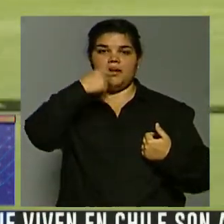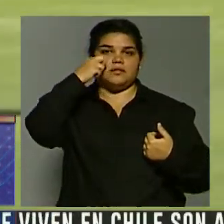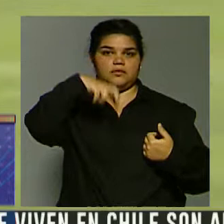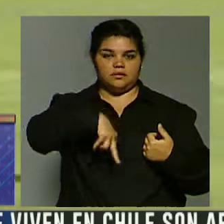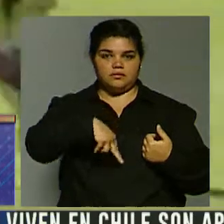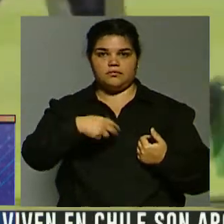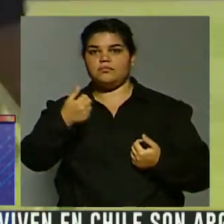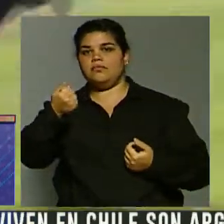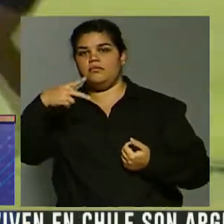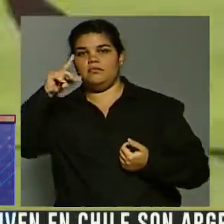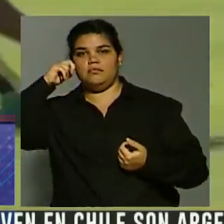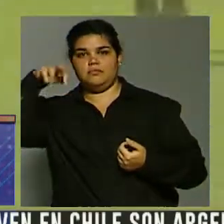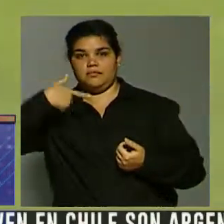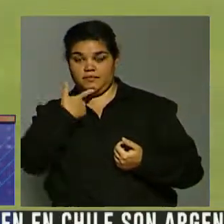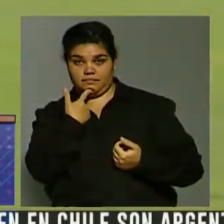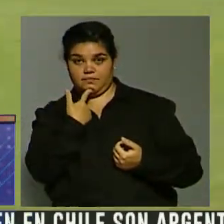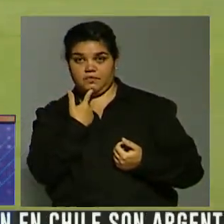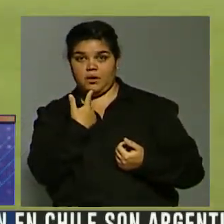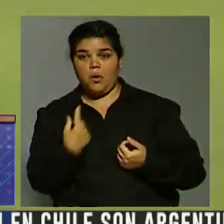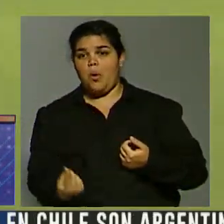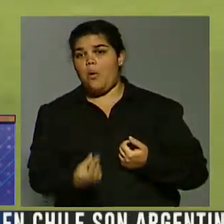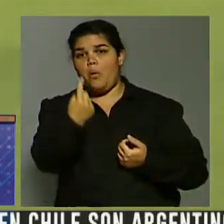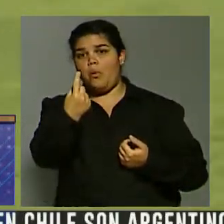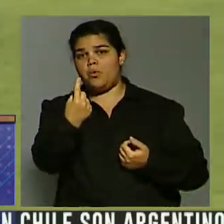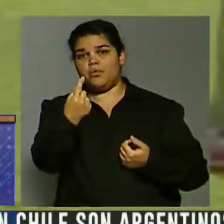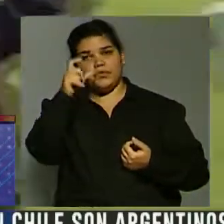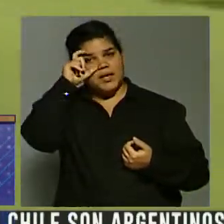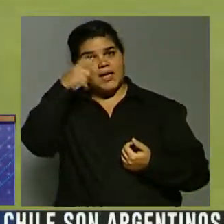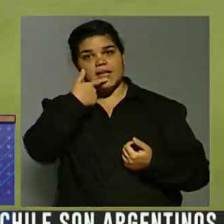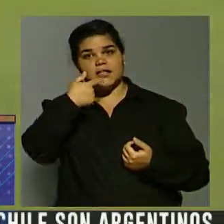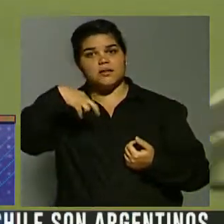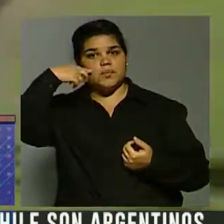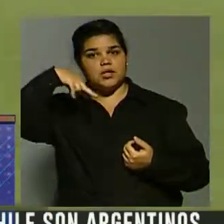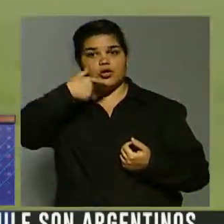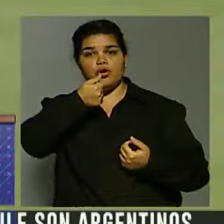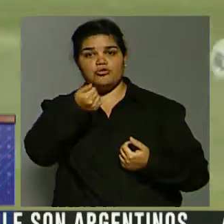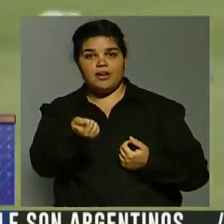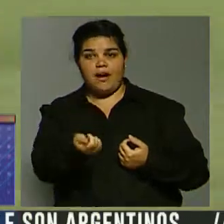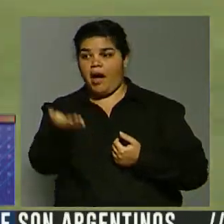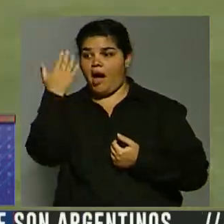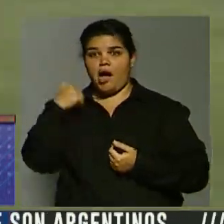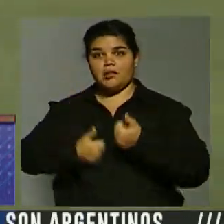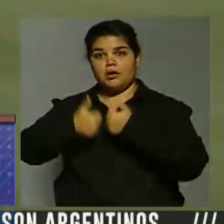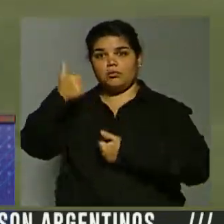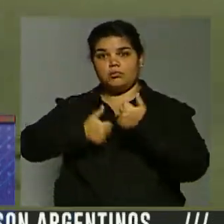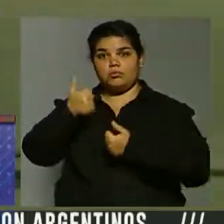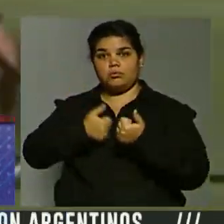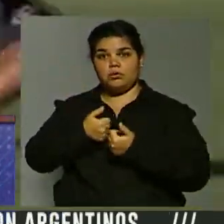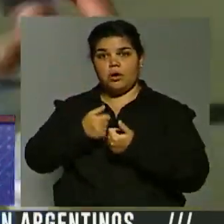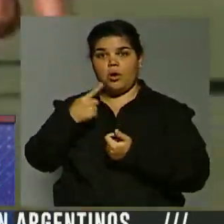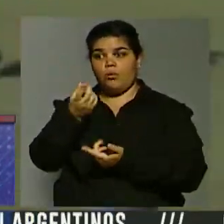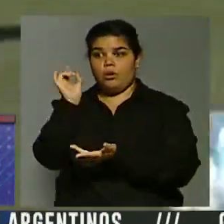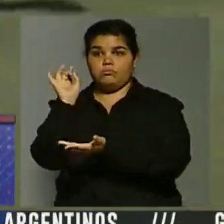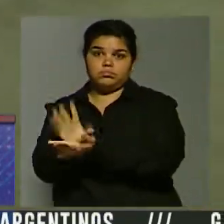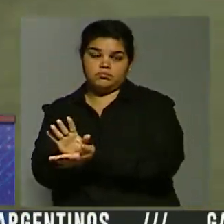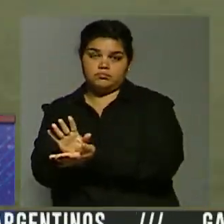Lechuga Lanís, una sola baja, Neri Espinosa, que fue expulsado luego del partido Deportivo Madrid, que hubo algunos incidentes sobre